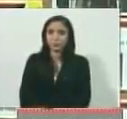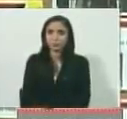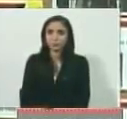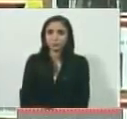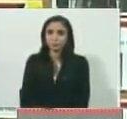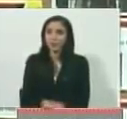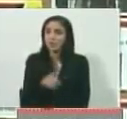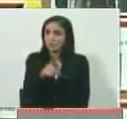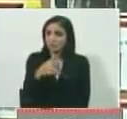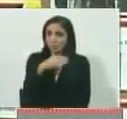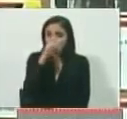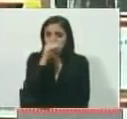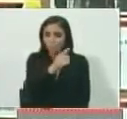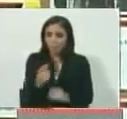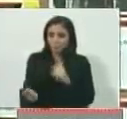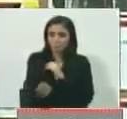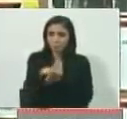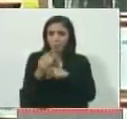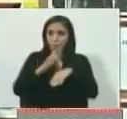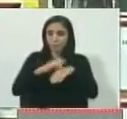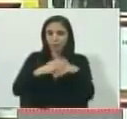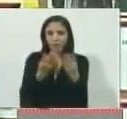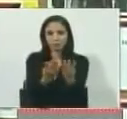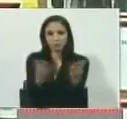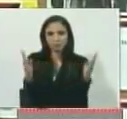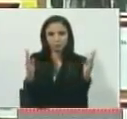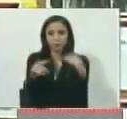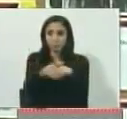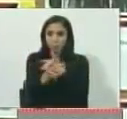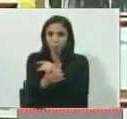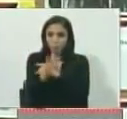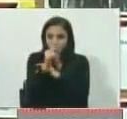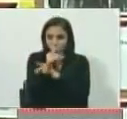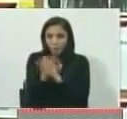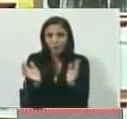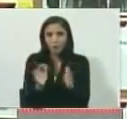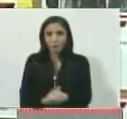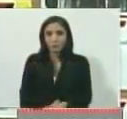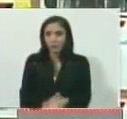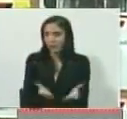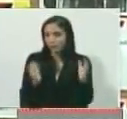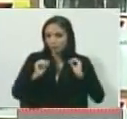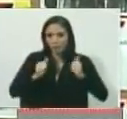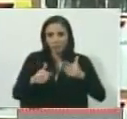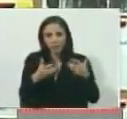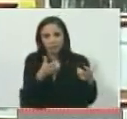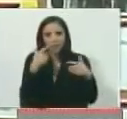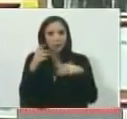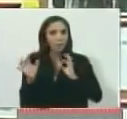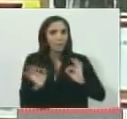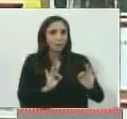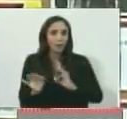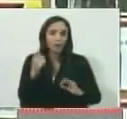si tú te estás burlando porque pusimos unos contenedores, si viene una guerra irregular, prepárate para lo que